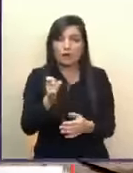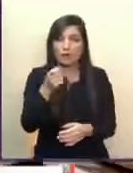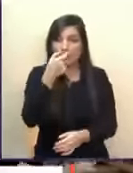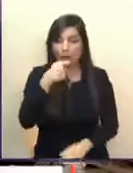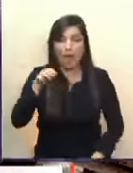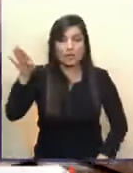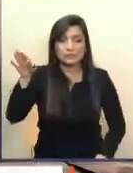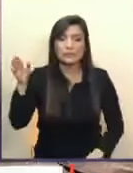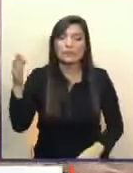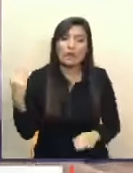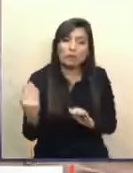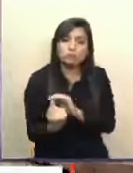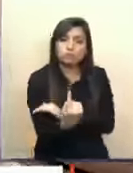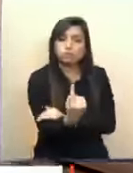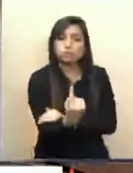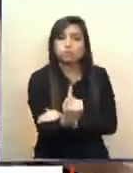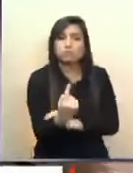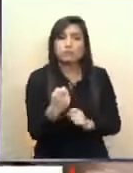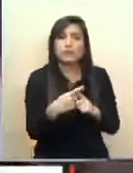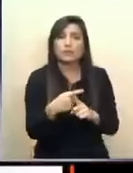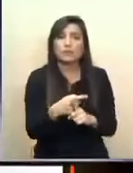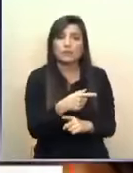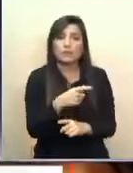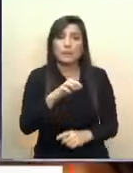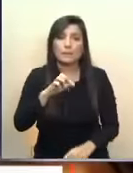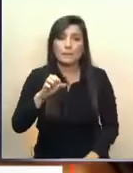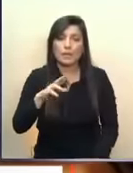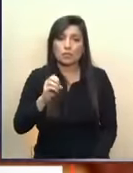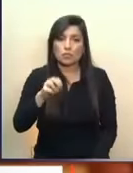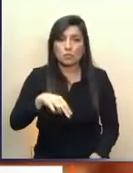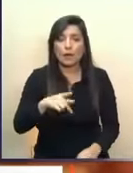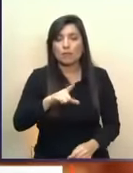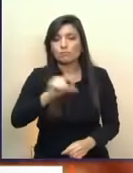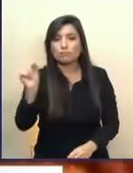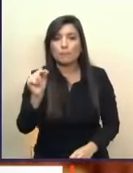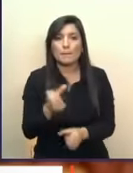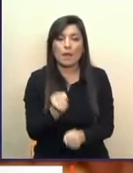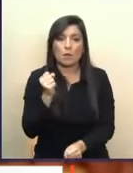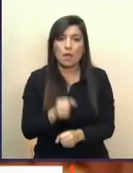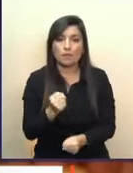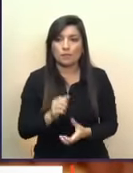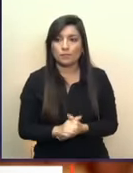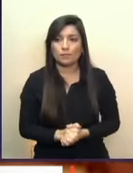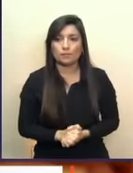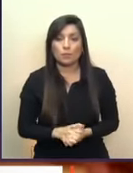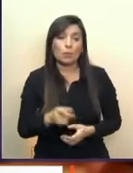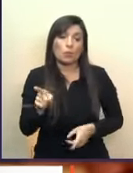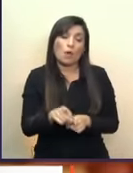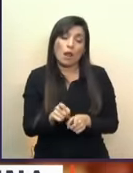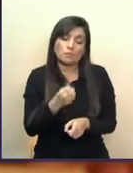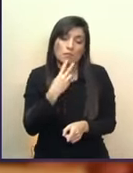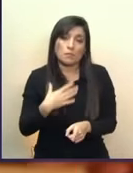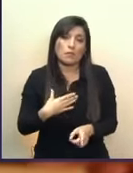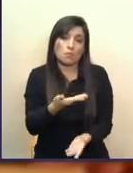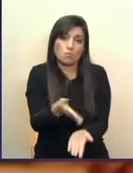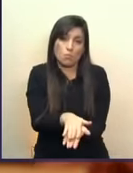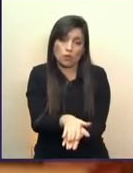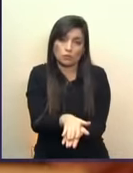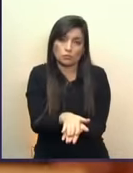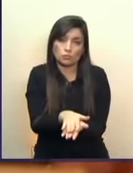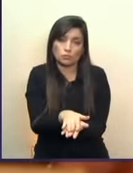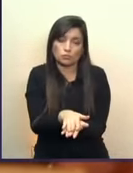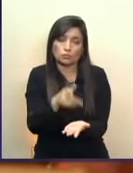Perón para fugarse años después a Paraguay. Bueno, él es un muerto en vida, así que por un lado es obvio